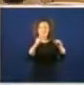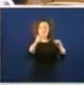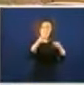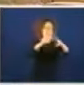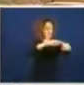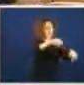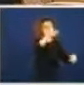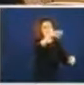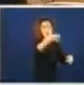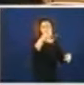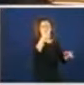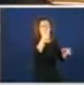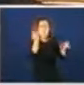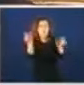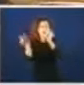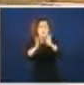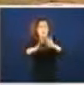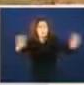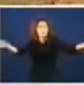Parole, parole, parole Parole